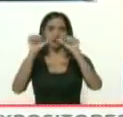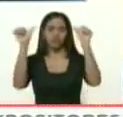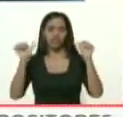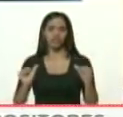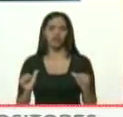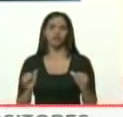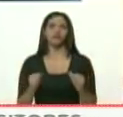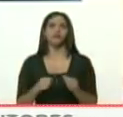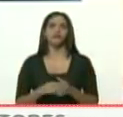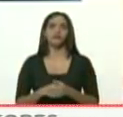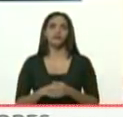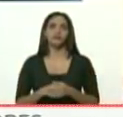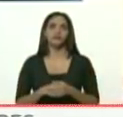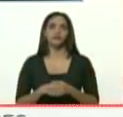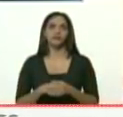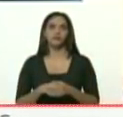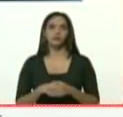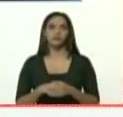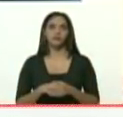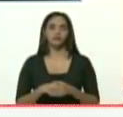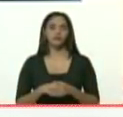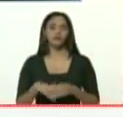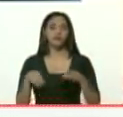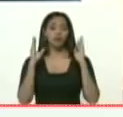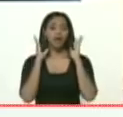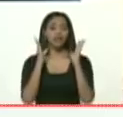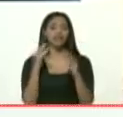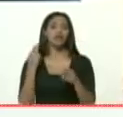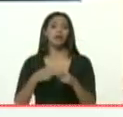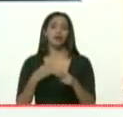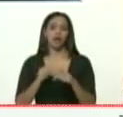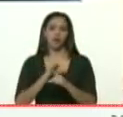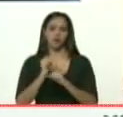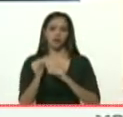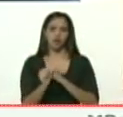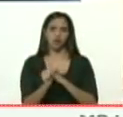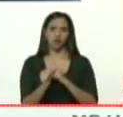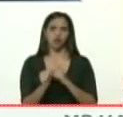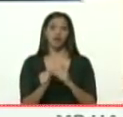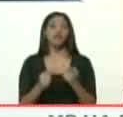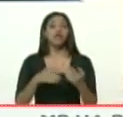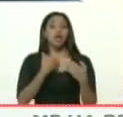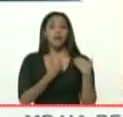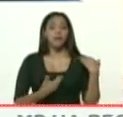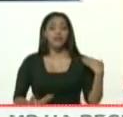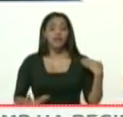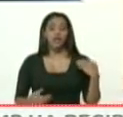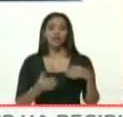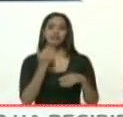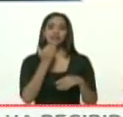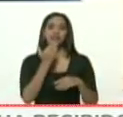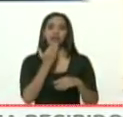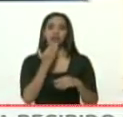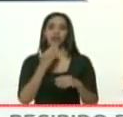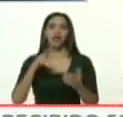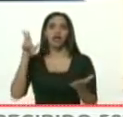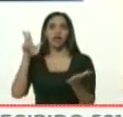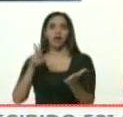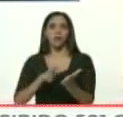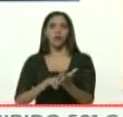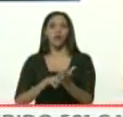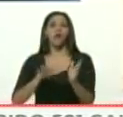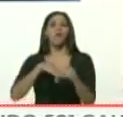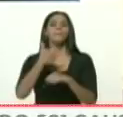riesgo para atender las amenazas ambientales. Claro. Y el presidente recientemente aprobó un